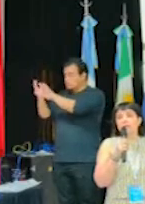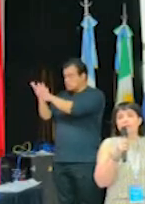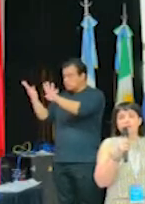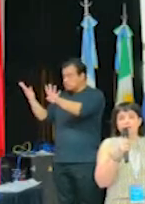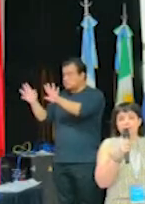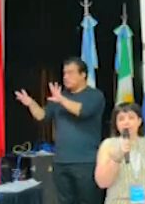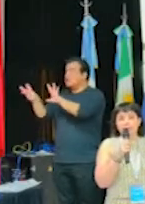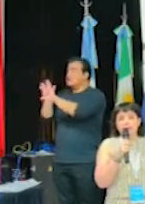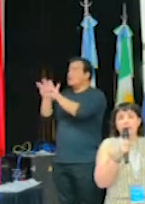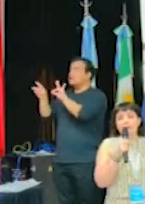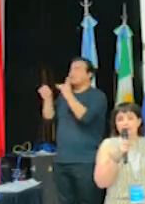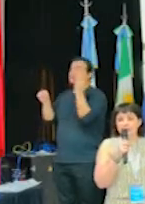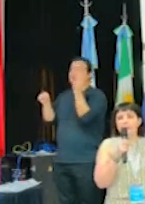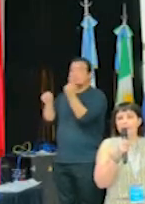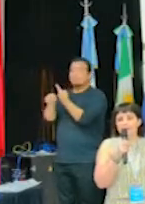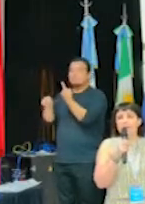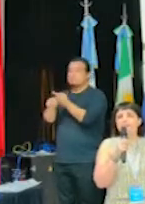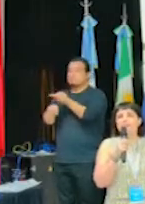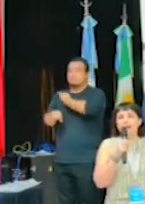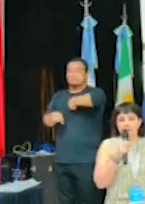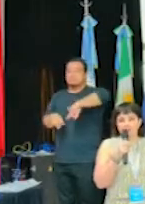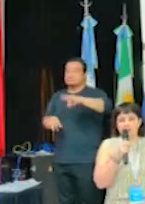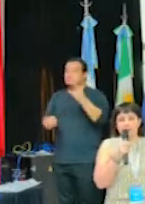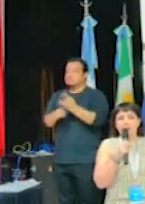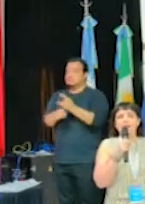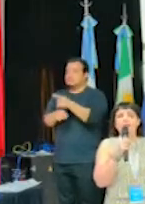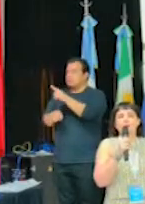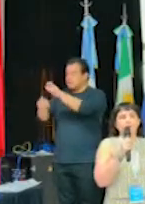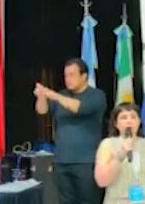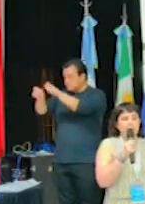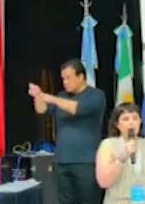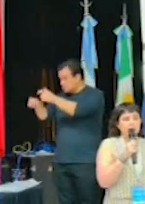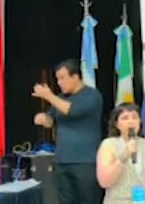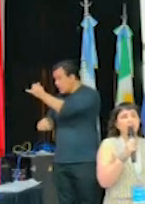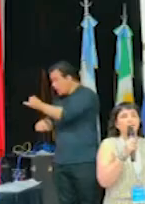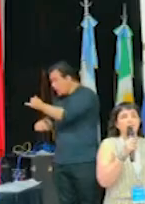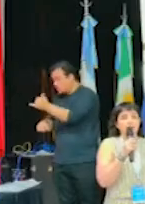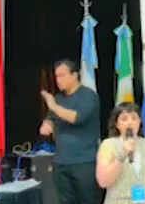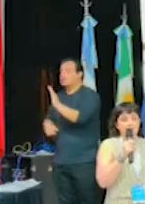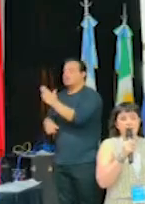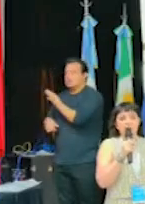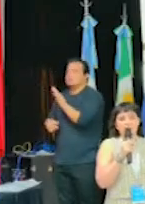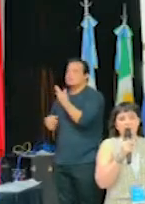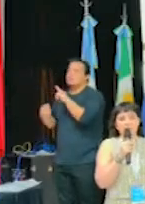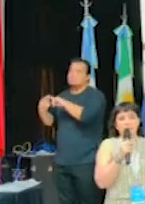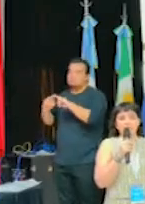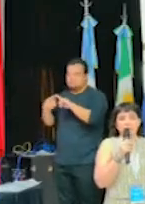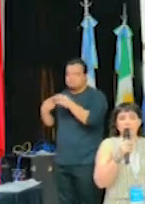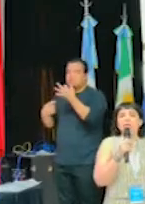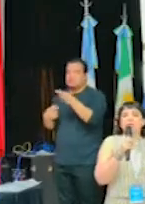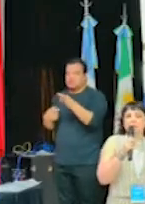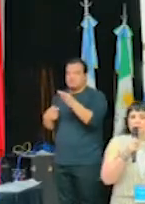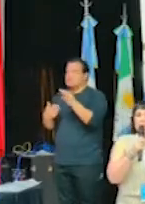que atender la cantidad de pacientes que hay y cuántos vienen y en las condiciones que vienen,